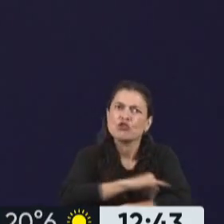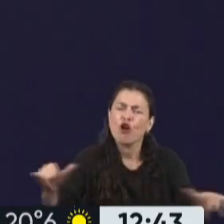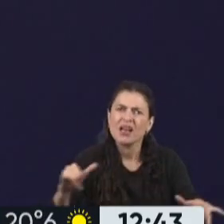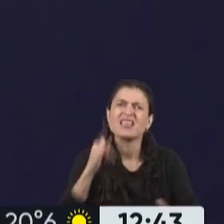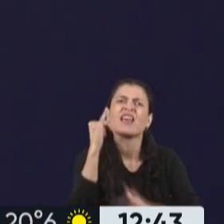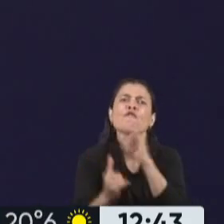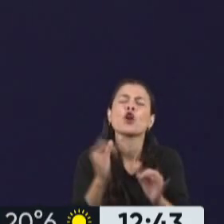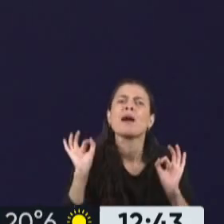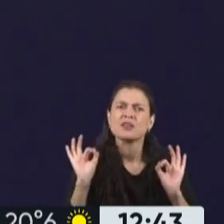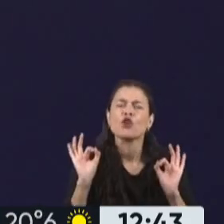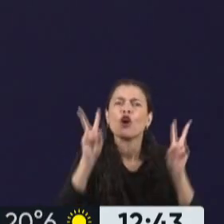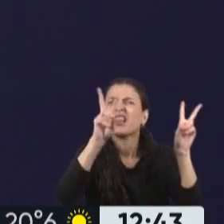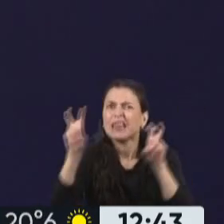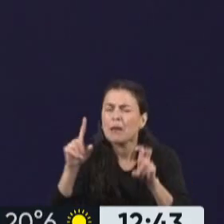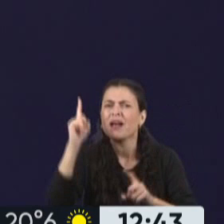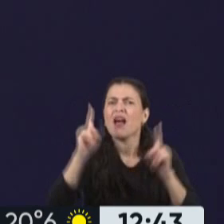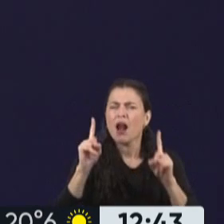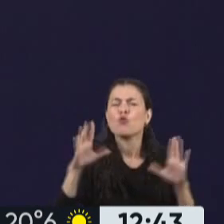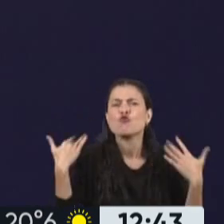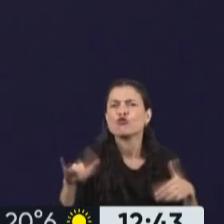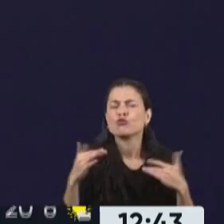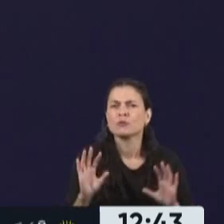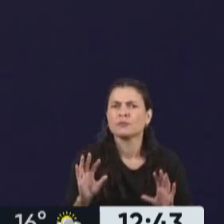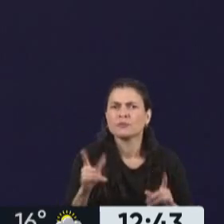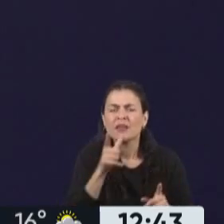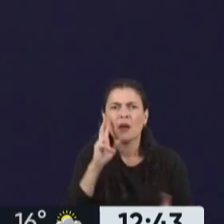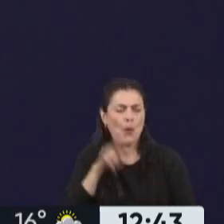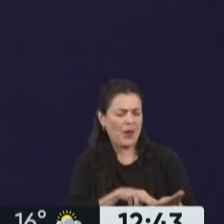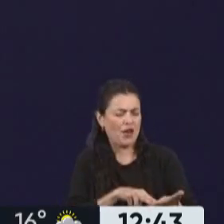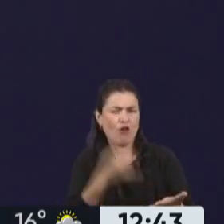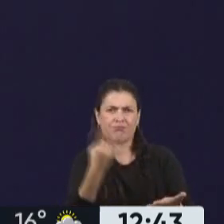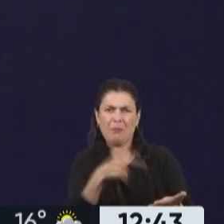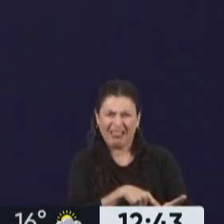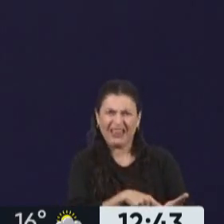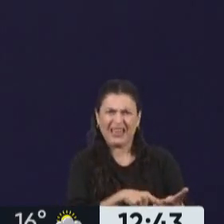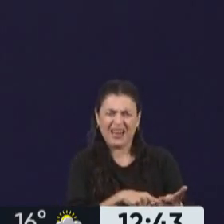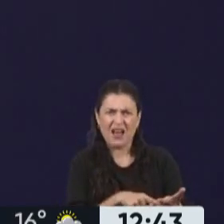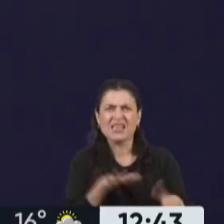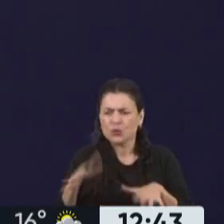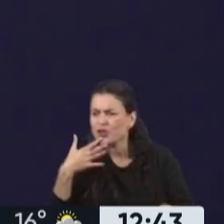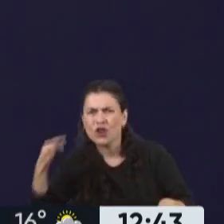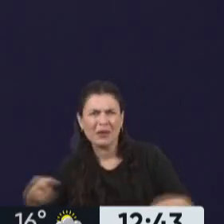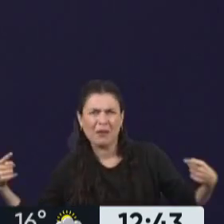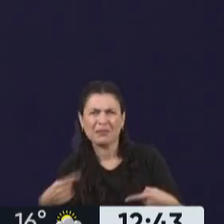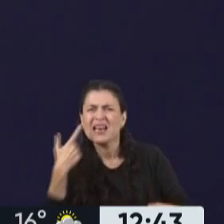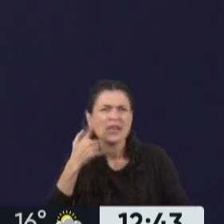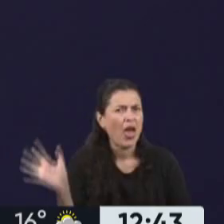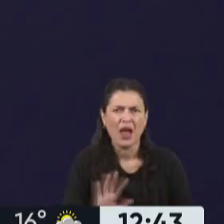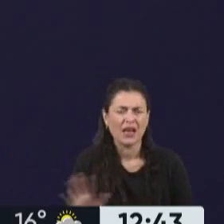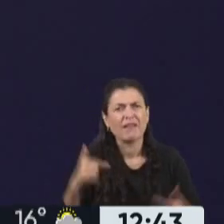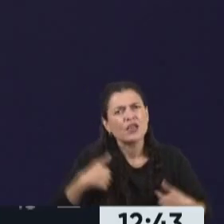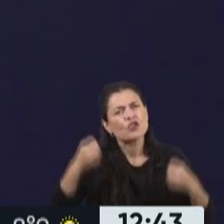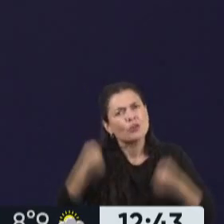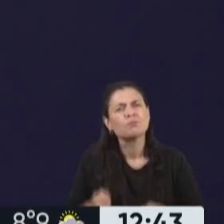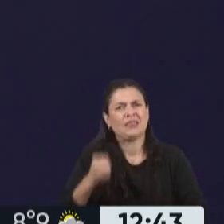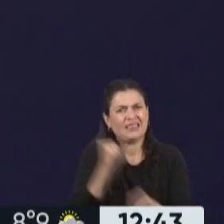que tienen años luz de distancia con la verdad, cuando además colaboramos permanentemente con la ANARI